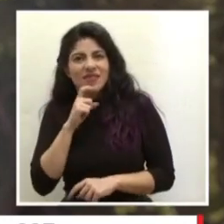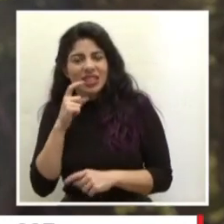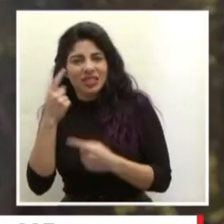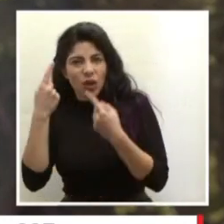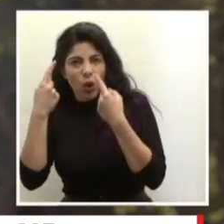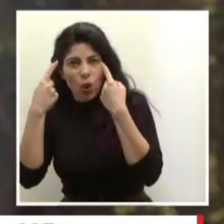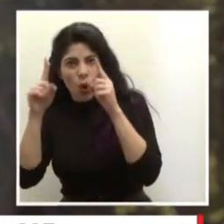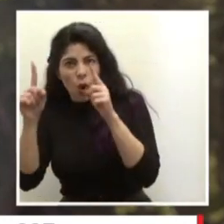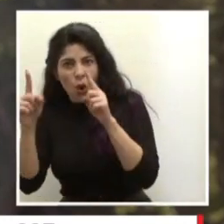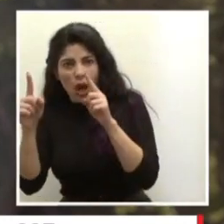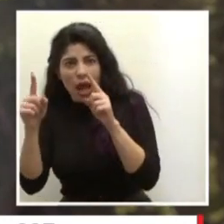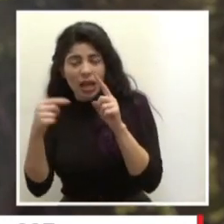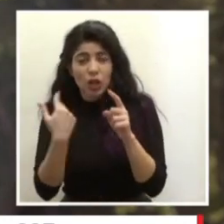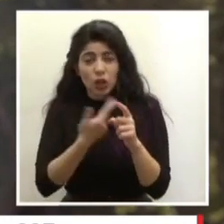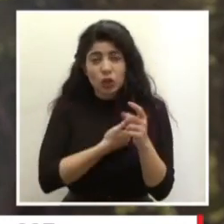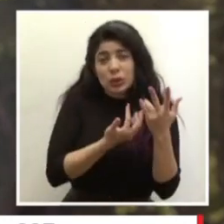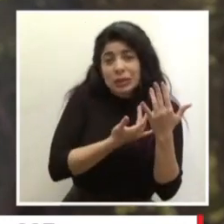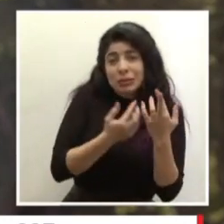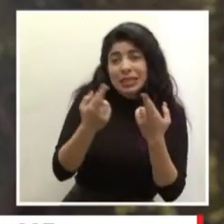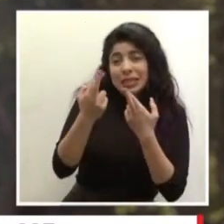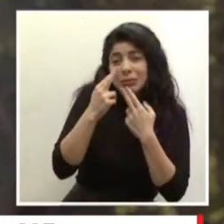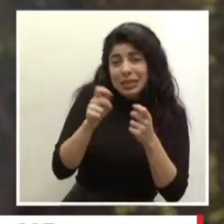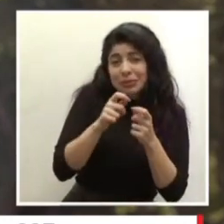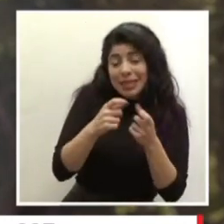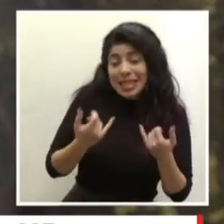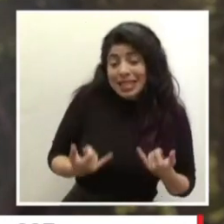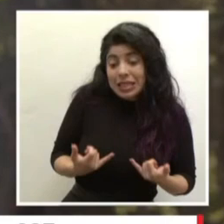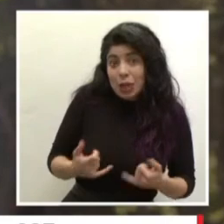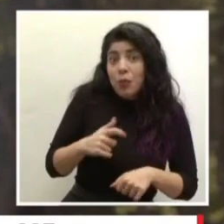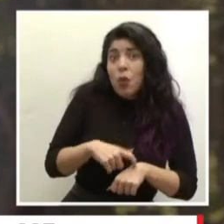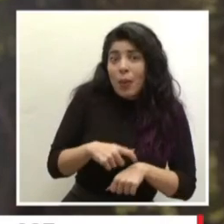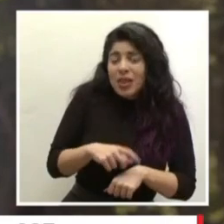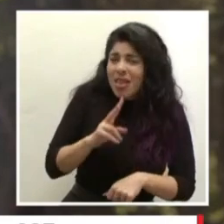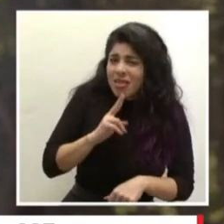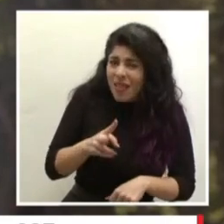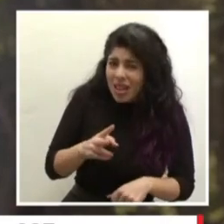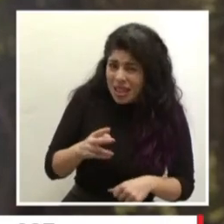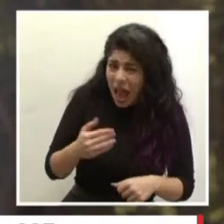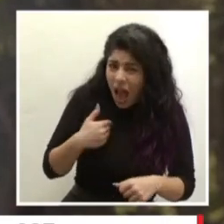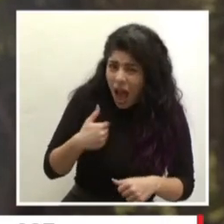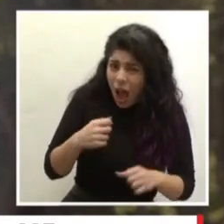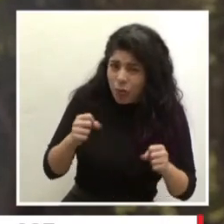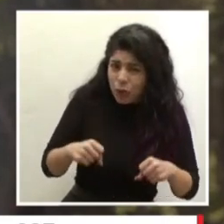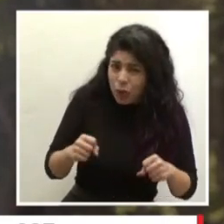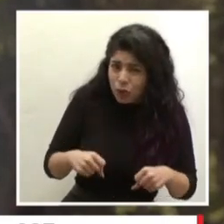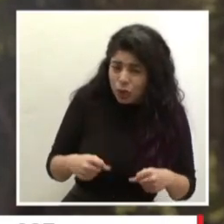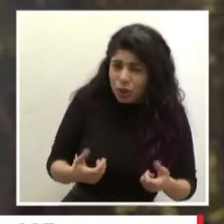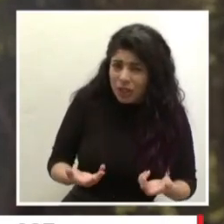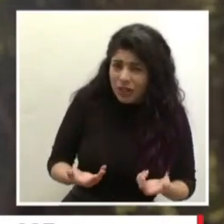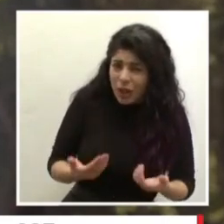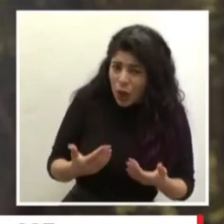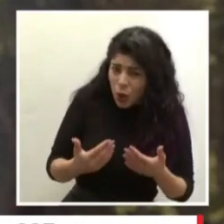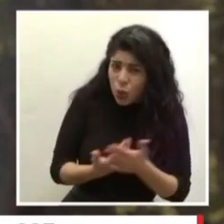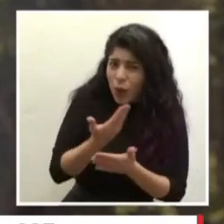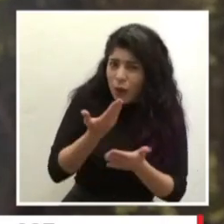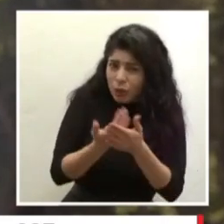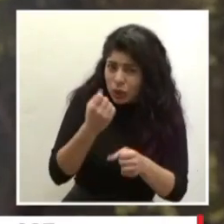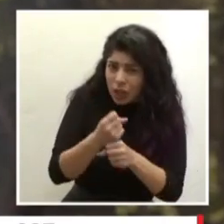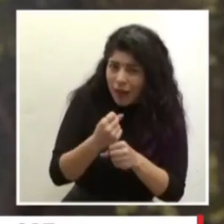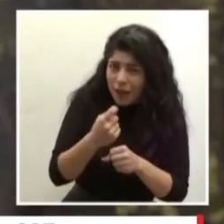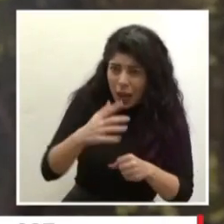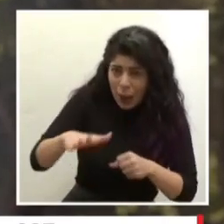conseguirse, esperaríamos una respuesta concreta. En este momento, de verdad, ¿sí existe la posibilidad de nuevas ofertas laborales